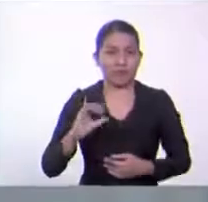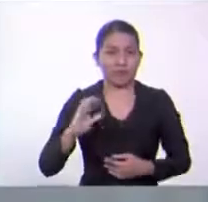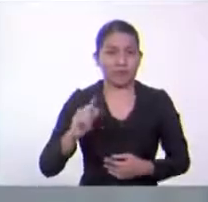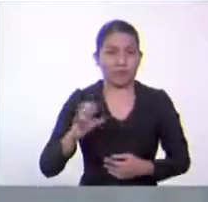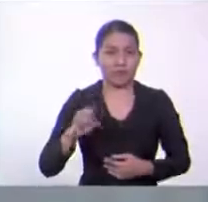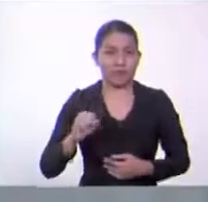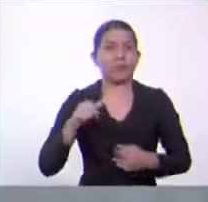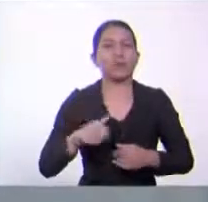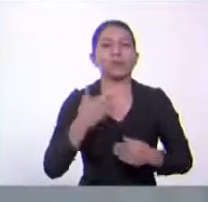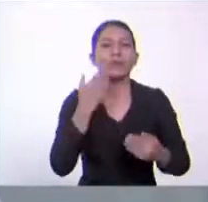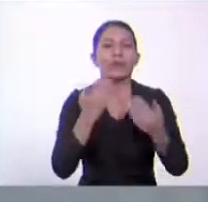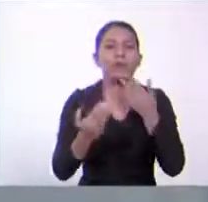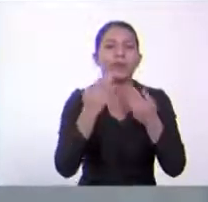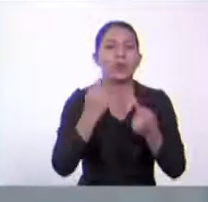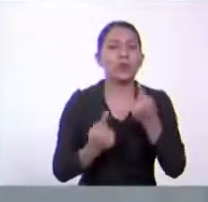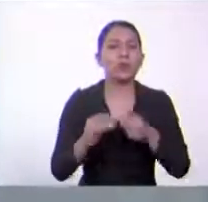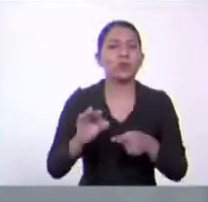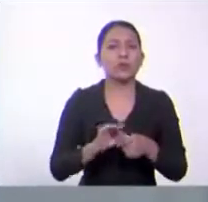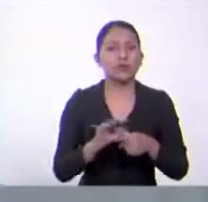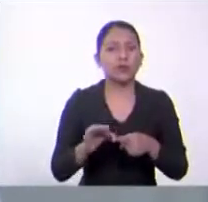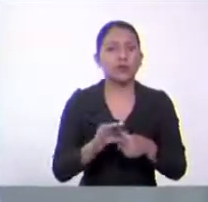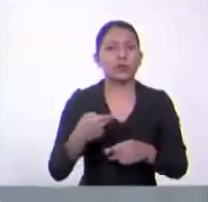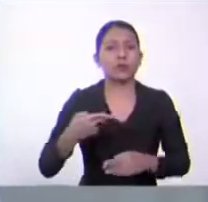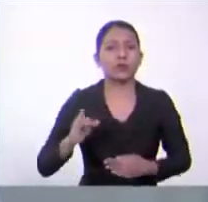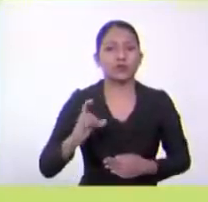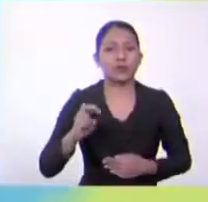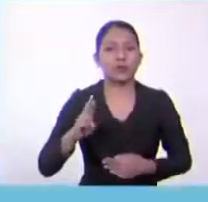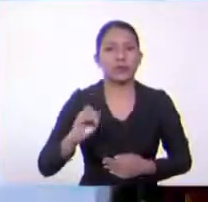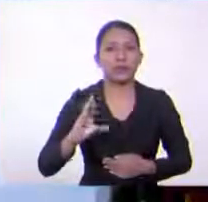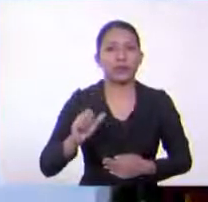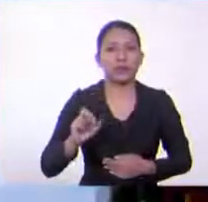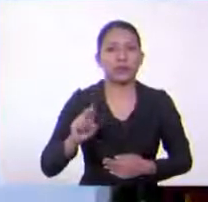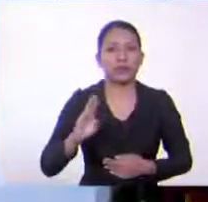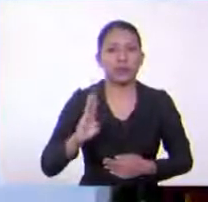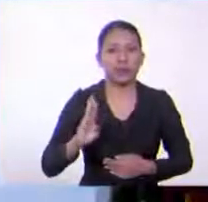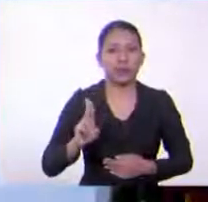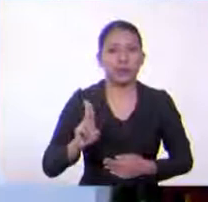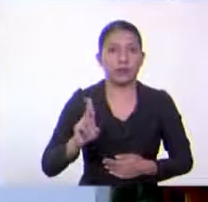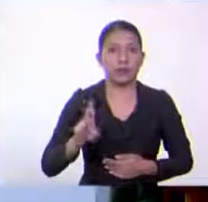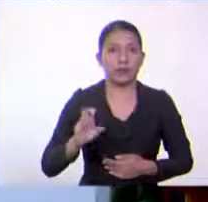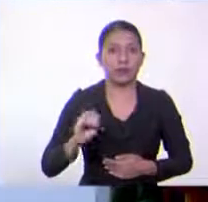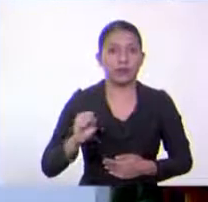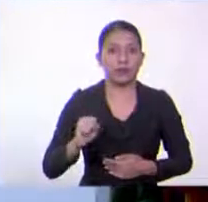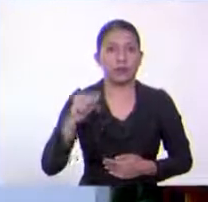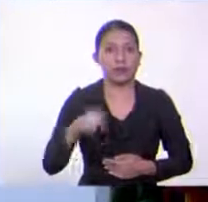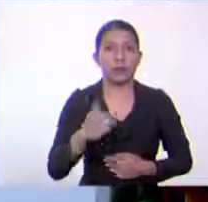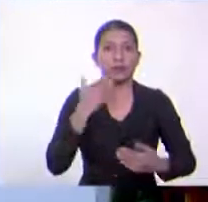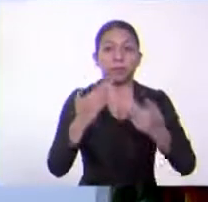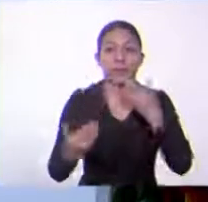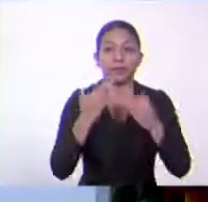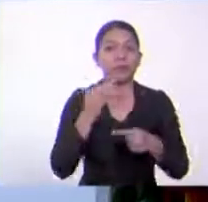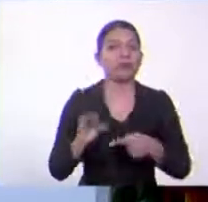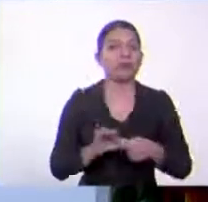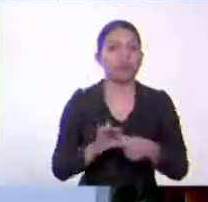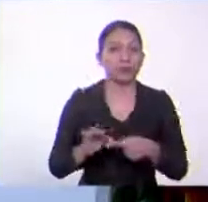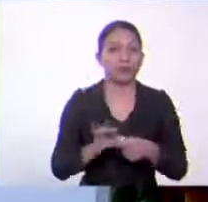a explicarles las funciones de los hidrocarburos. Ahora les voy a explicar las funciones de